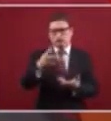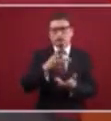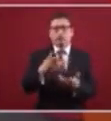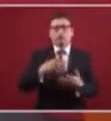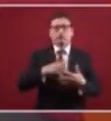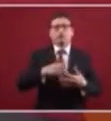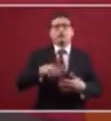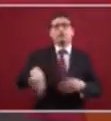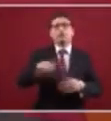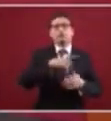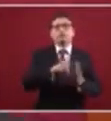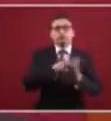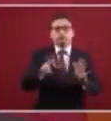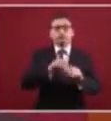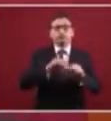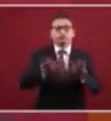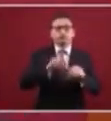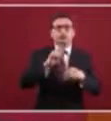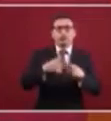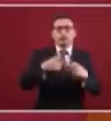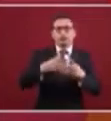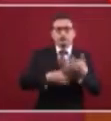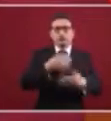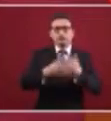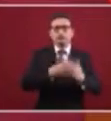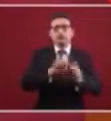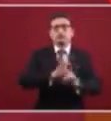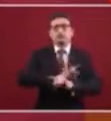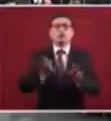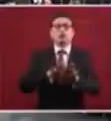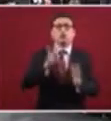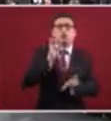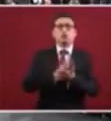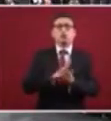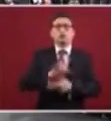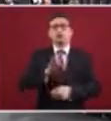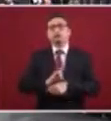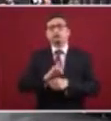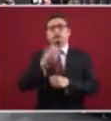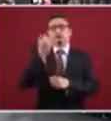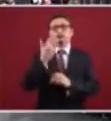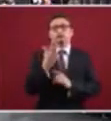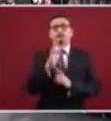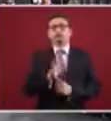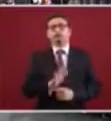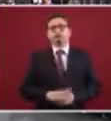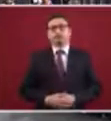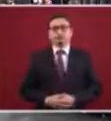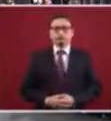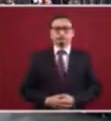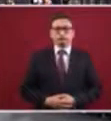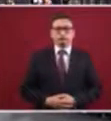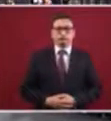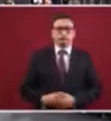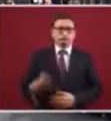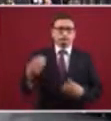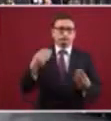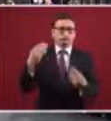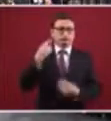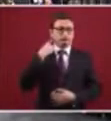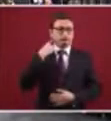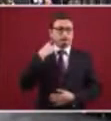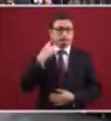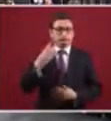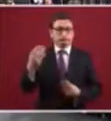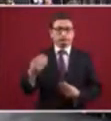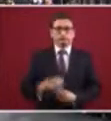esclarecer una violación grave a derechos humanos. Disculpe, señor presidente, pero no es un punto de